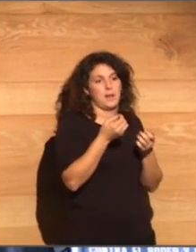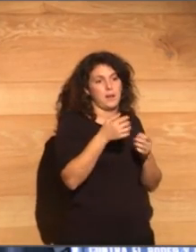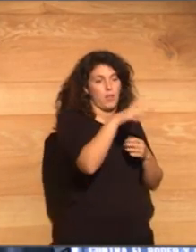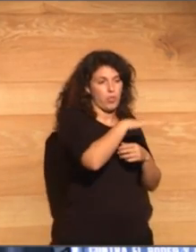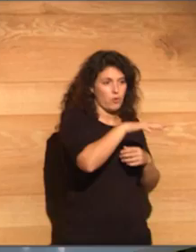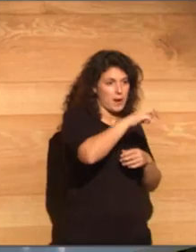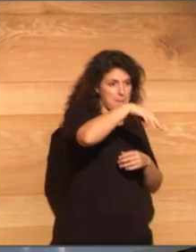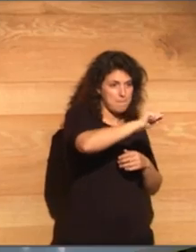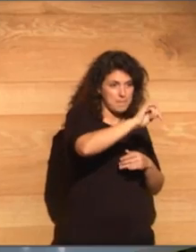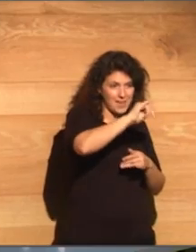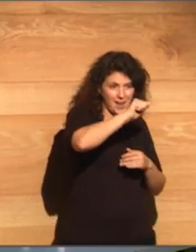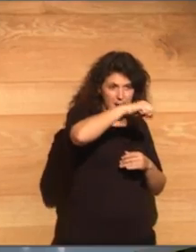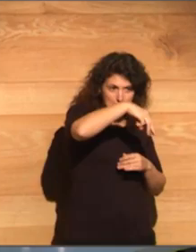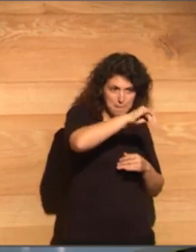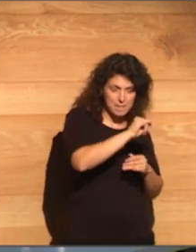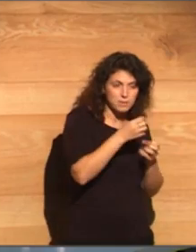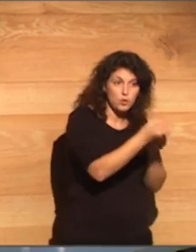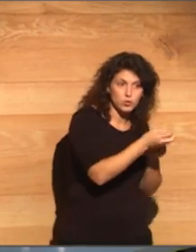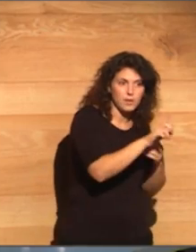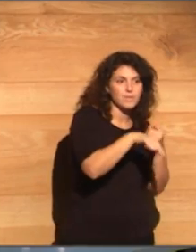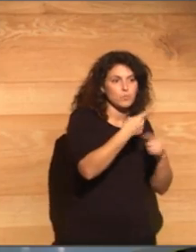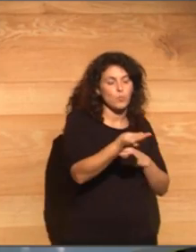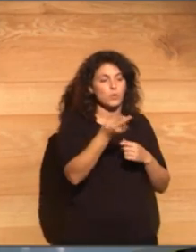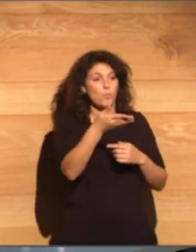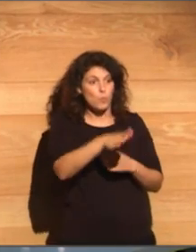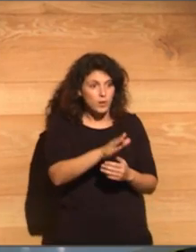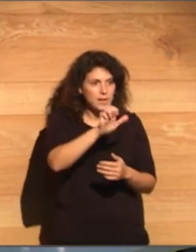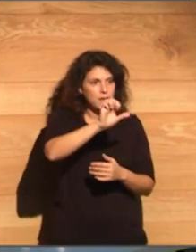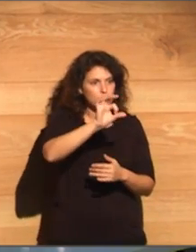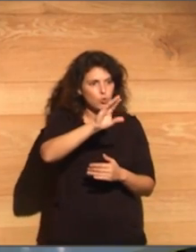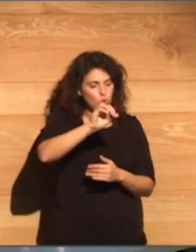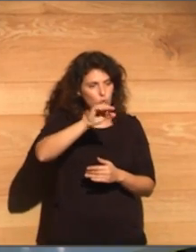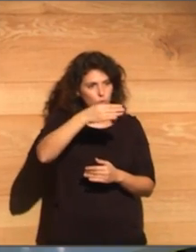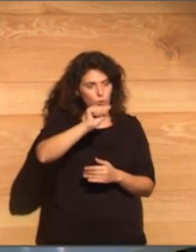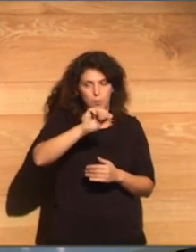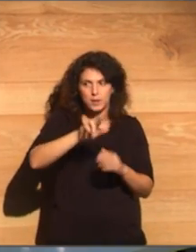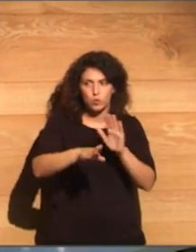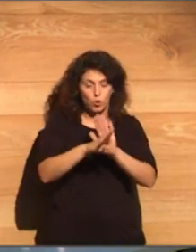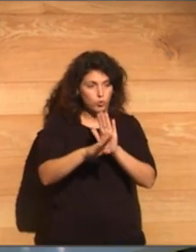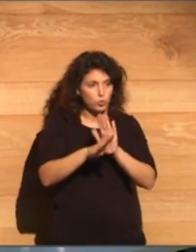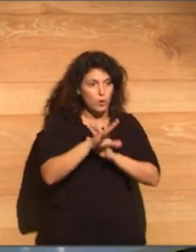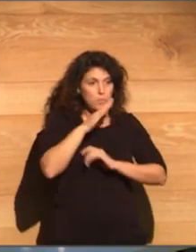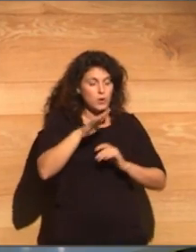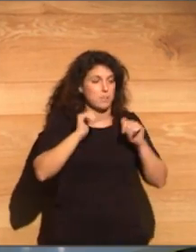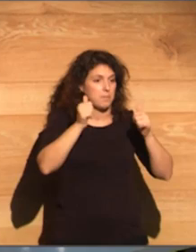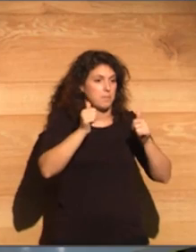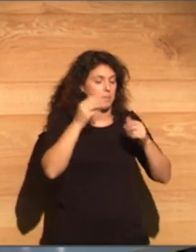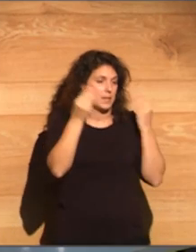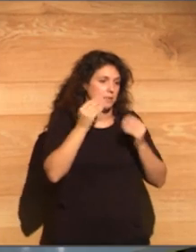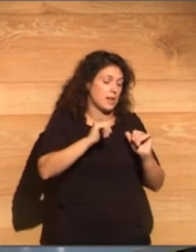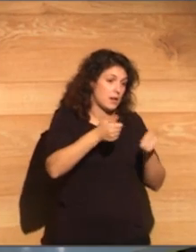Miami. Con la muerte de Escobar, aún así no se rendían, porque consideraba que había un inicio muy bueno,